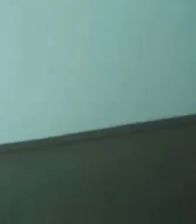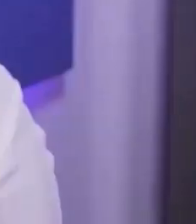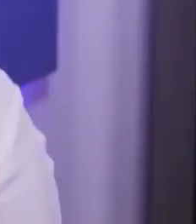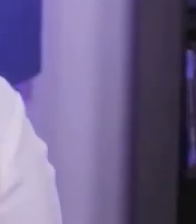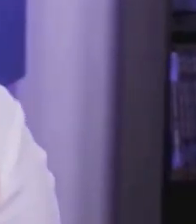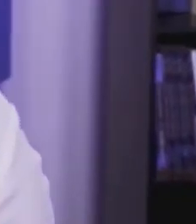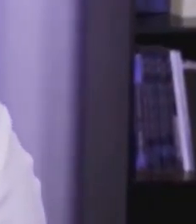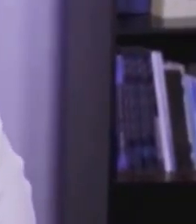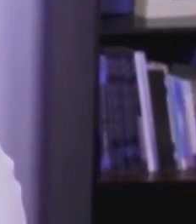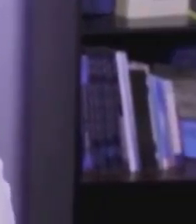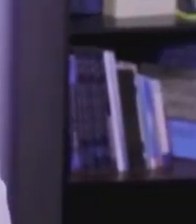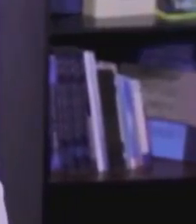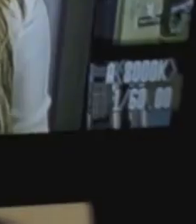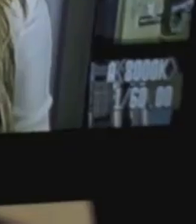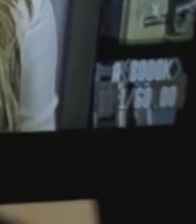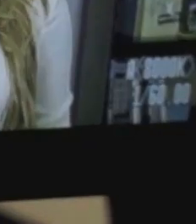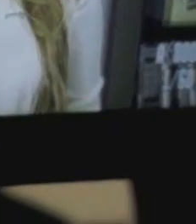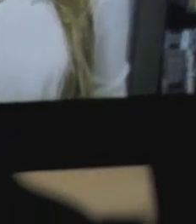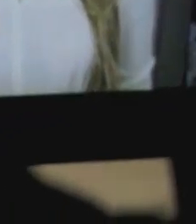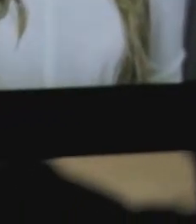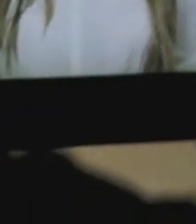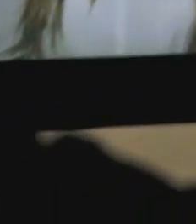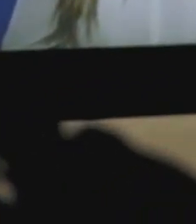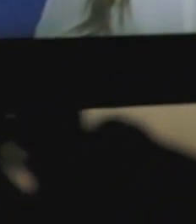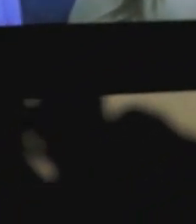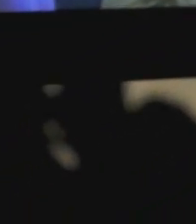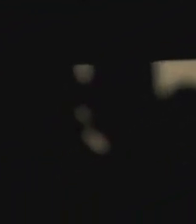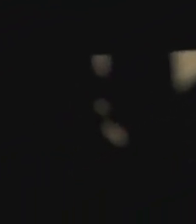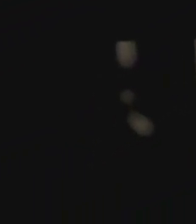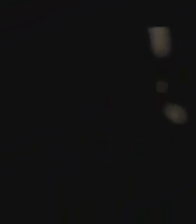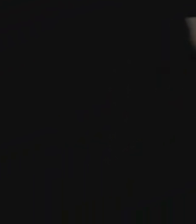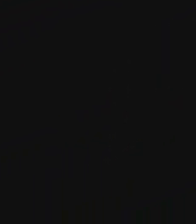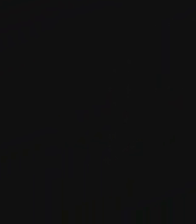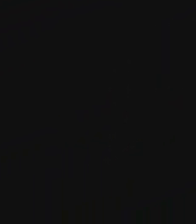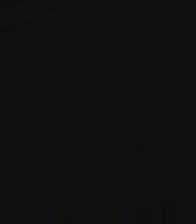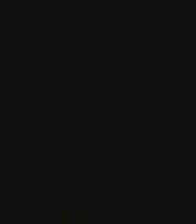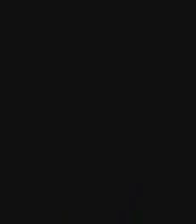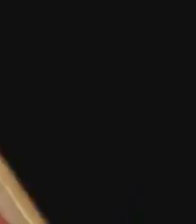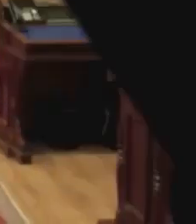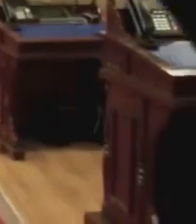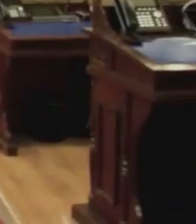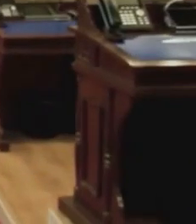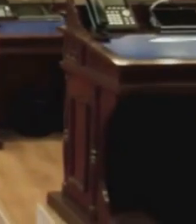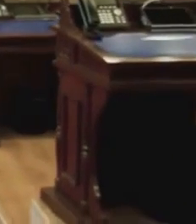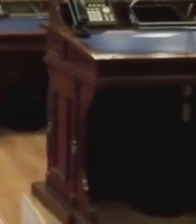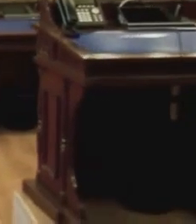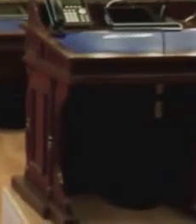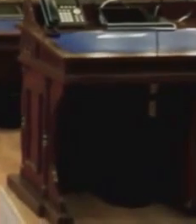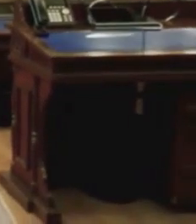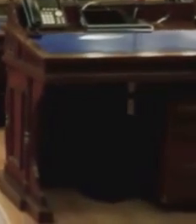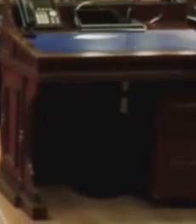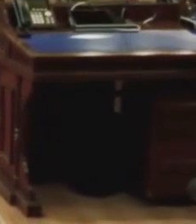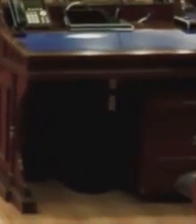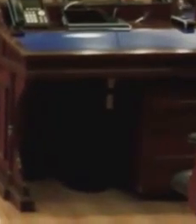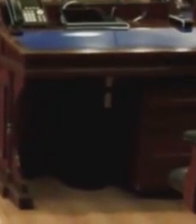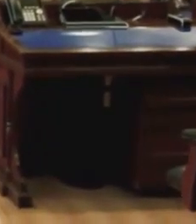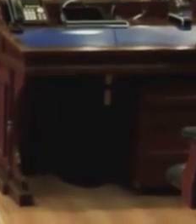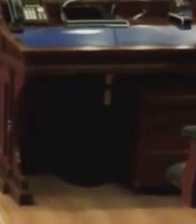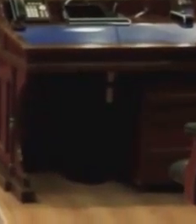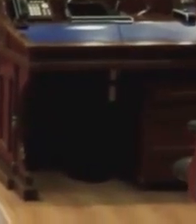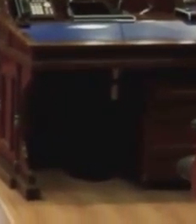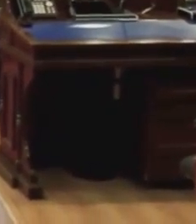listos en esta mañana para iniciar con su entrevista matutina Foro Legislativo, donde le damos a conocer en detalle todo el trabajo